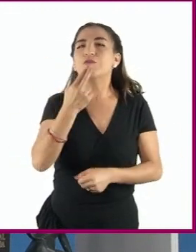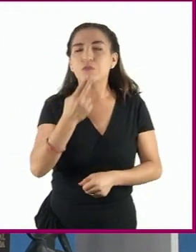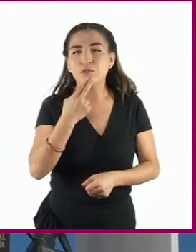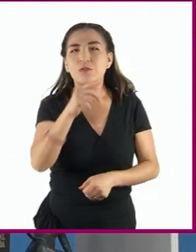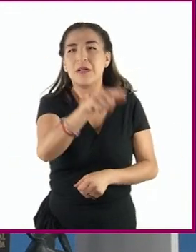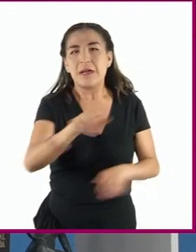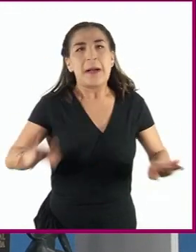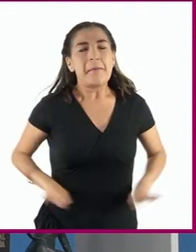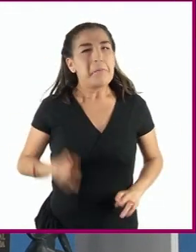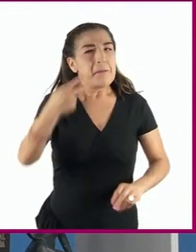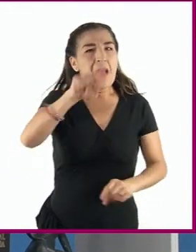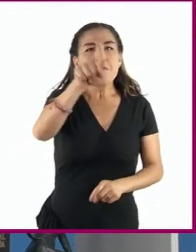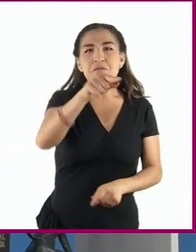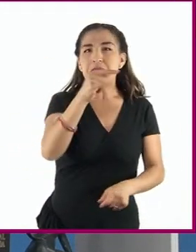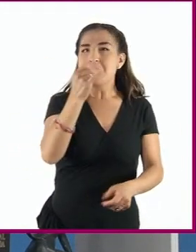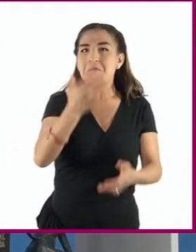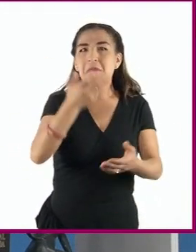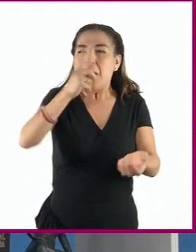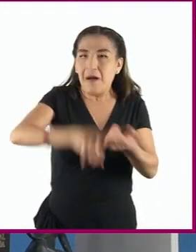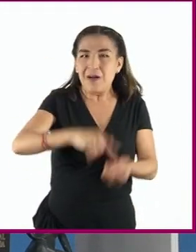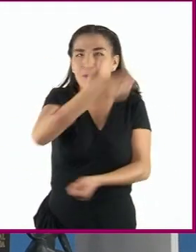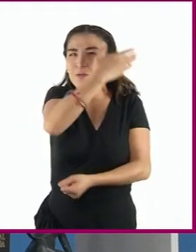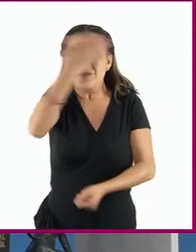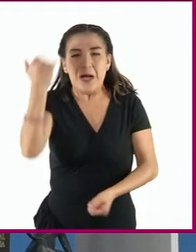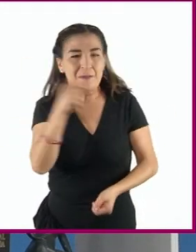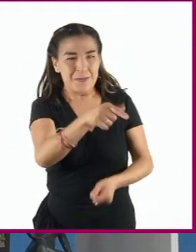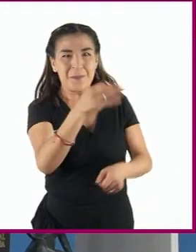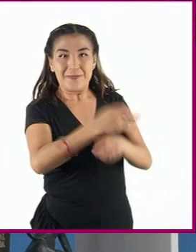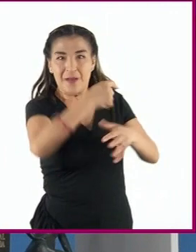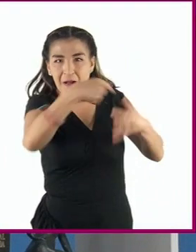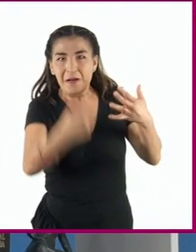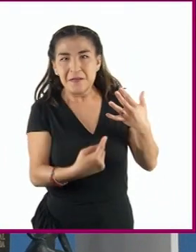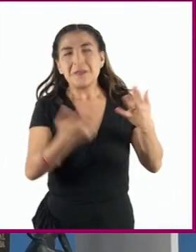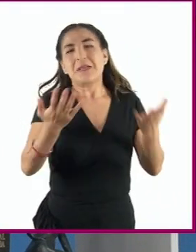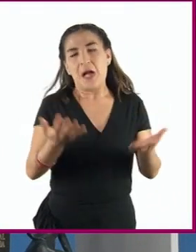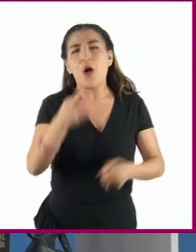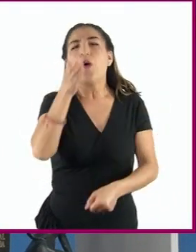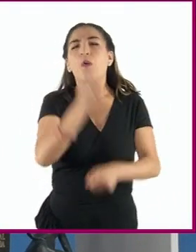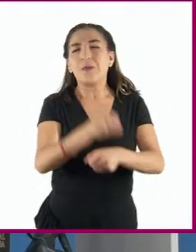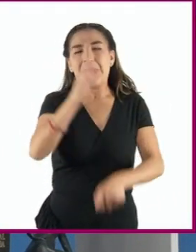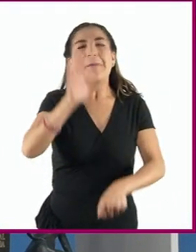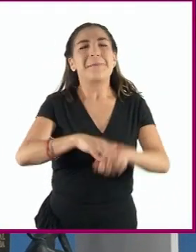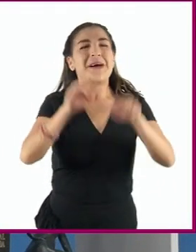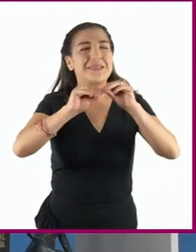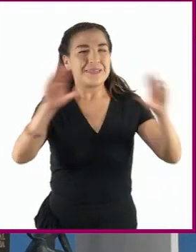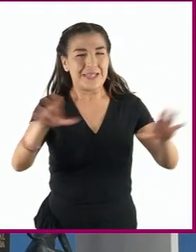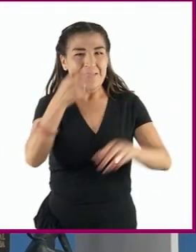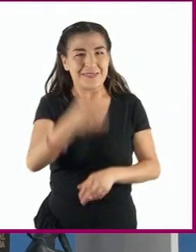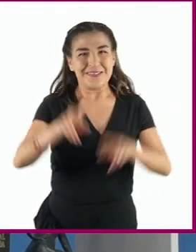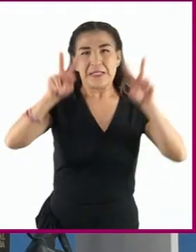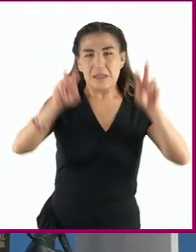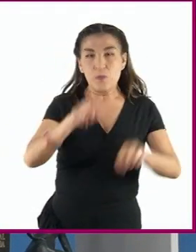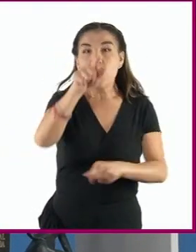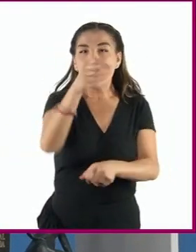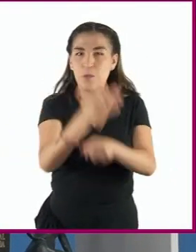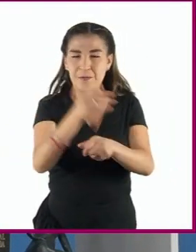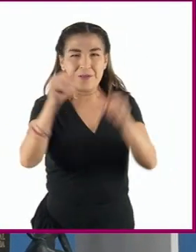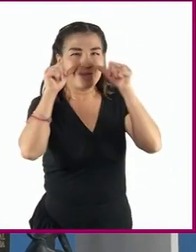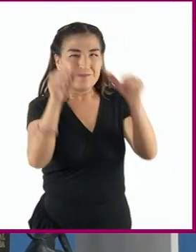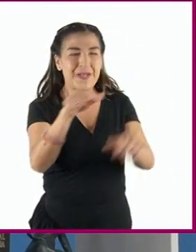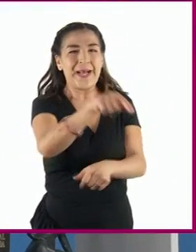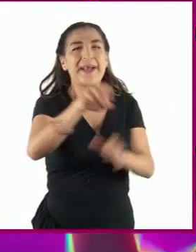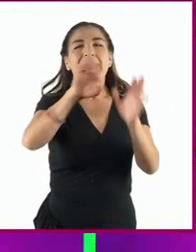hacer conciencia de lo que estaban haciendo. Para que nos quede más claro el tema, prestemos atención a los